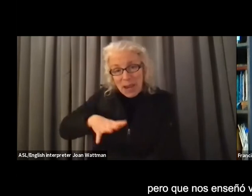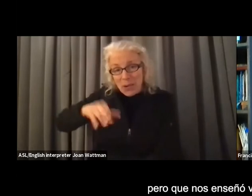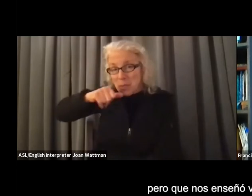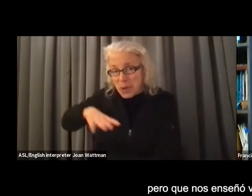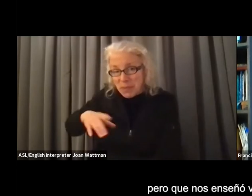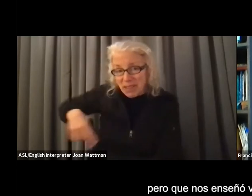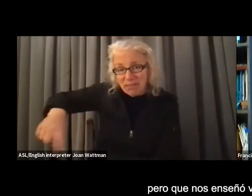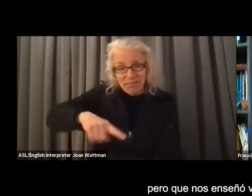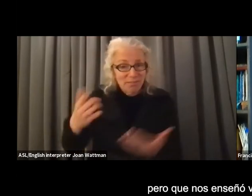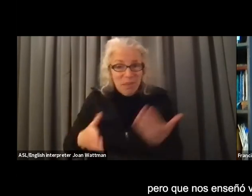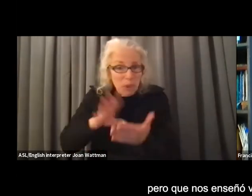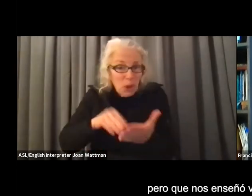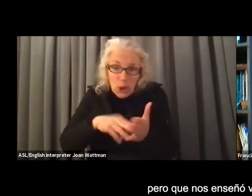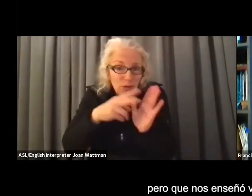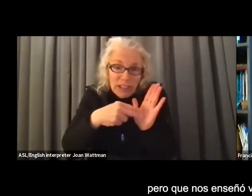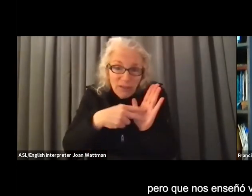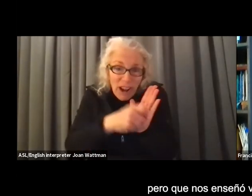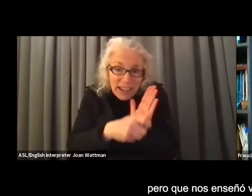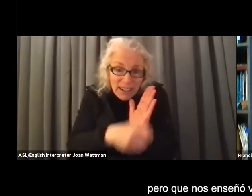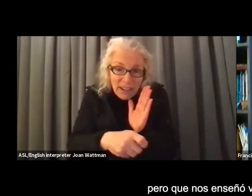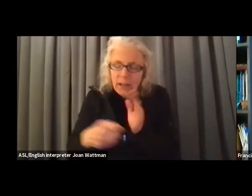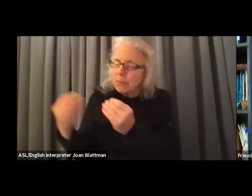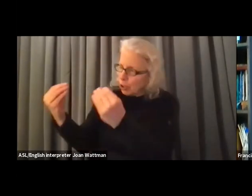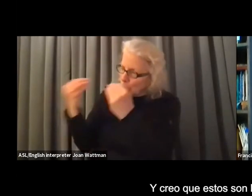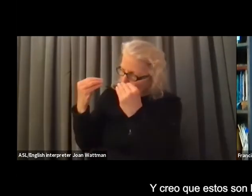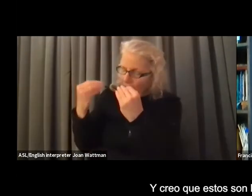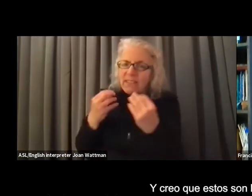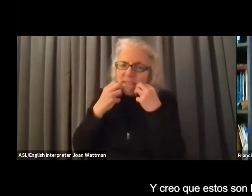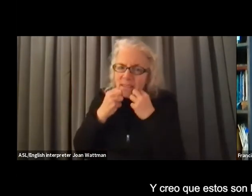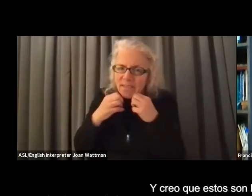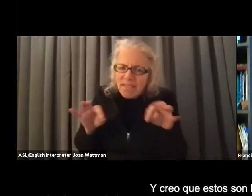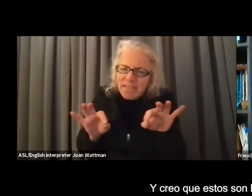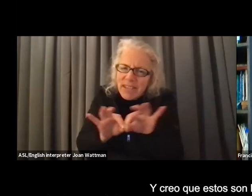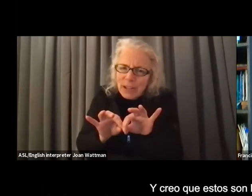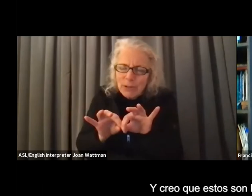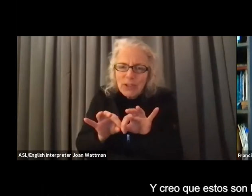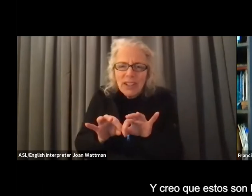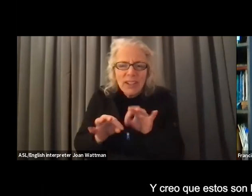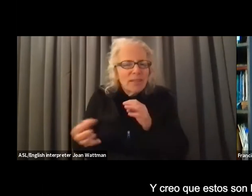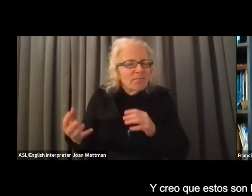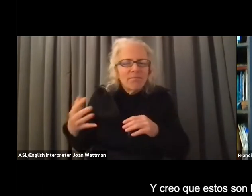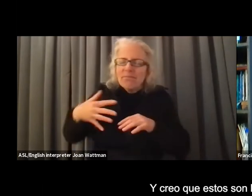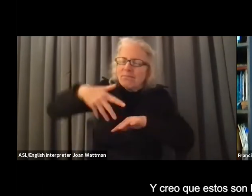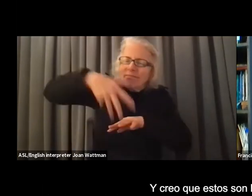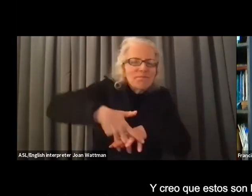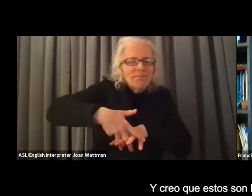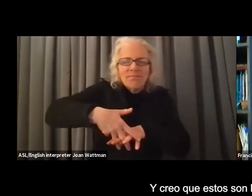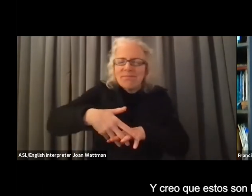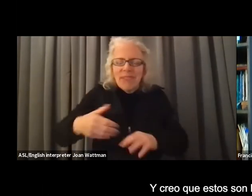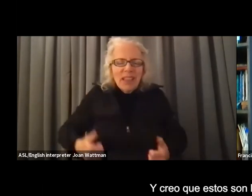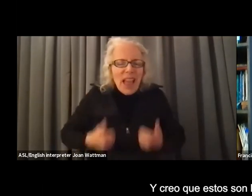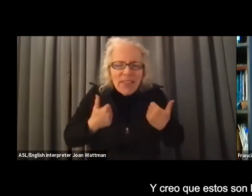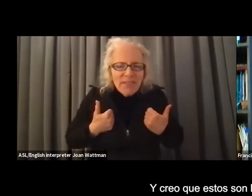se ponían y se tejían sobre el valor de la vida. Y yo creo que son los valores que desde muy niña, desde